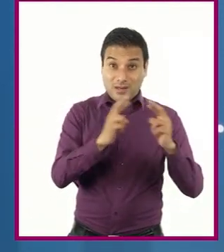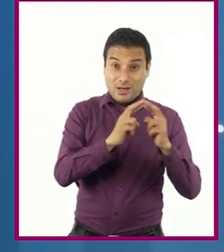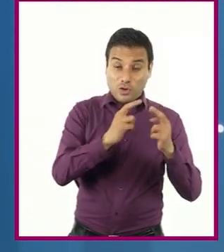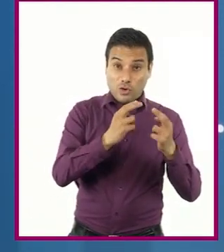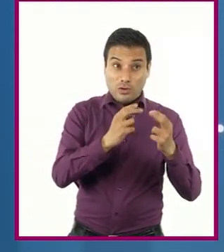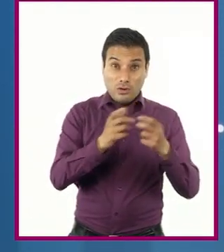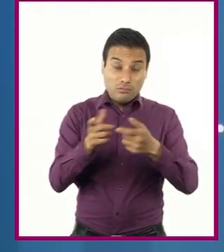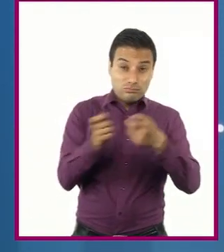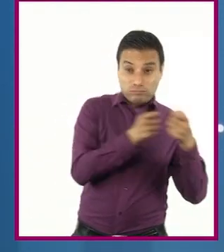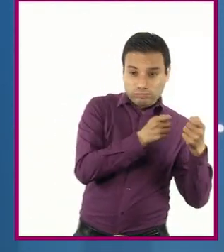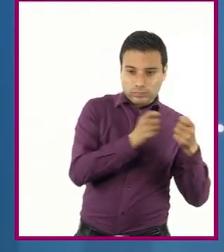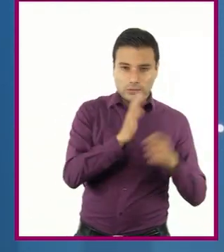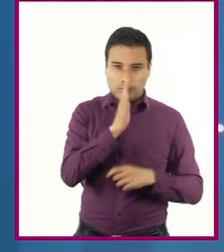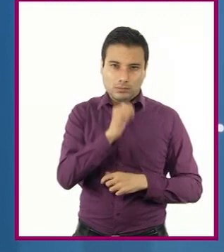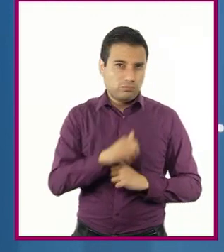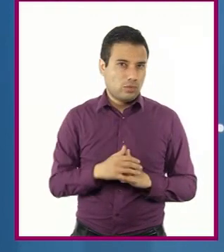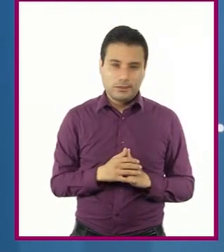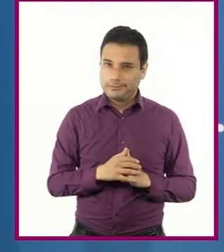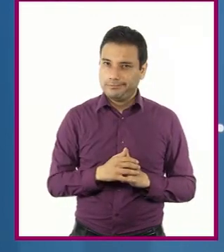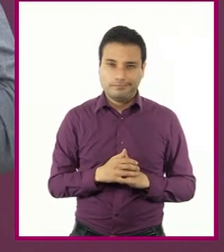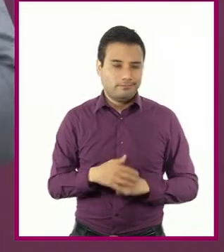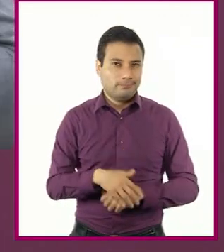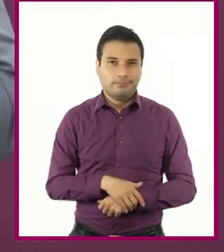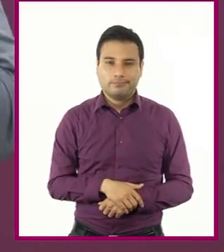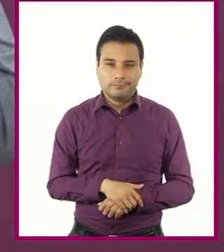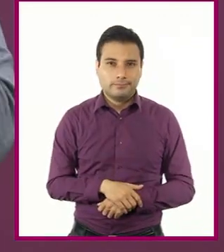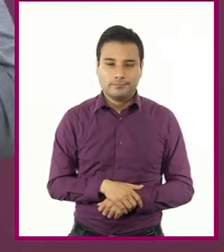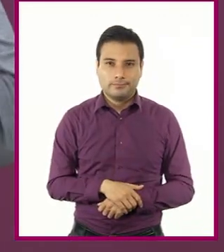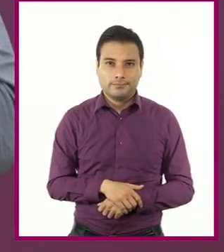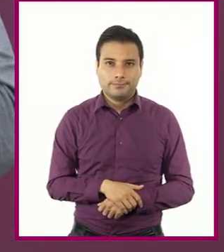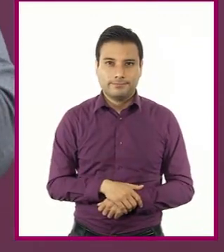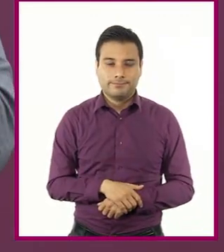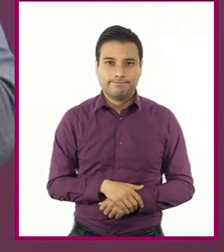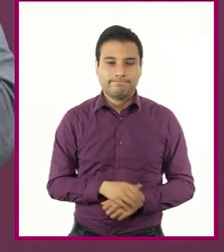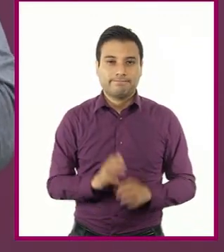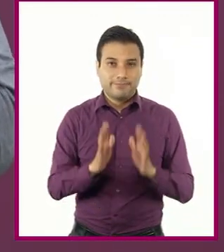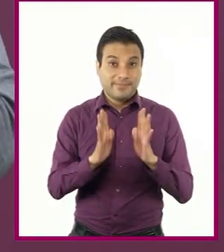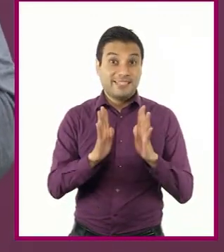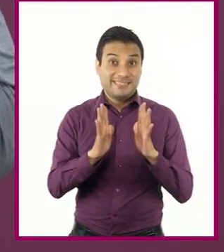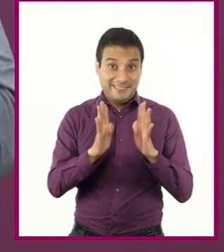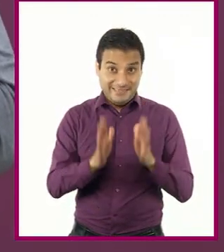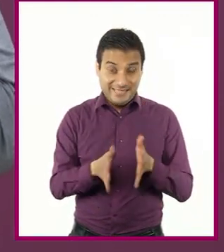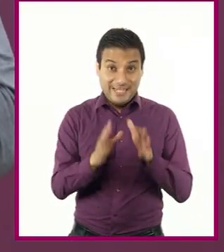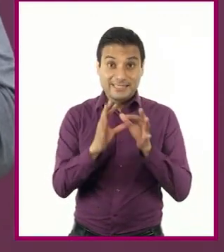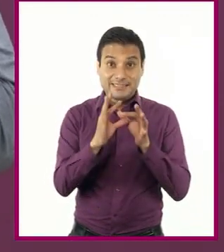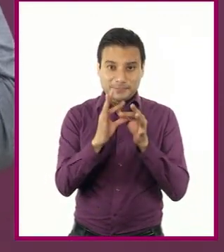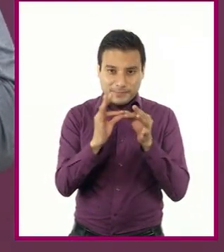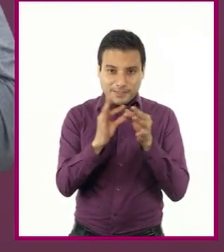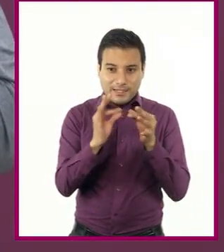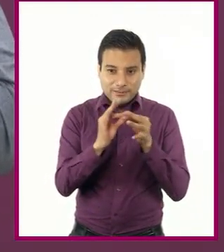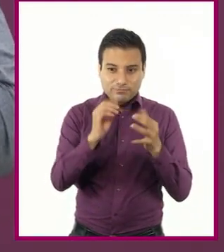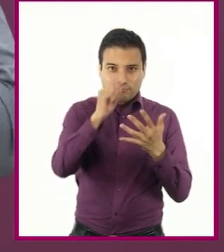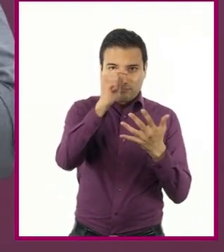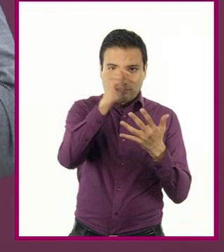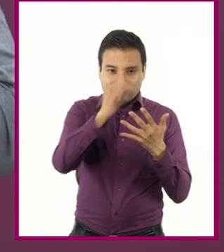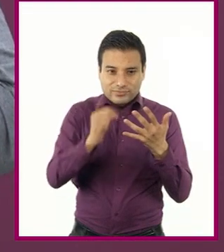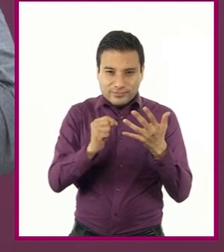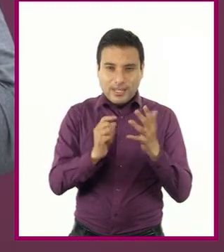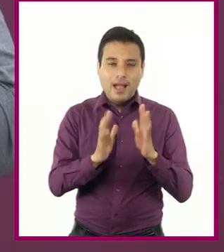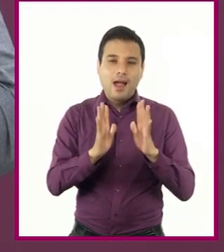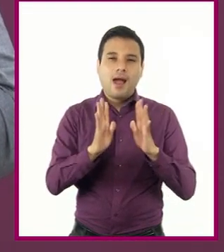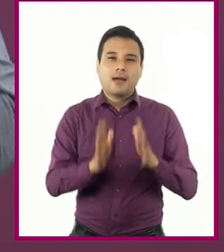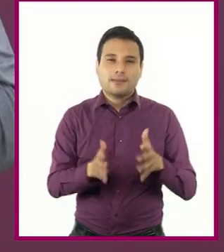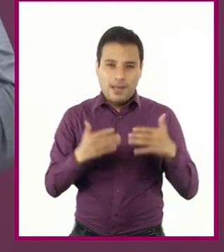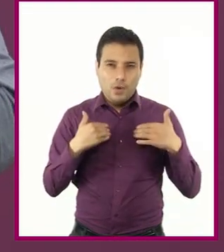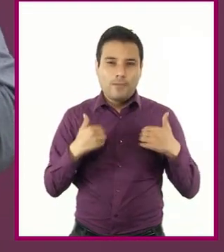basarse en preceptos o doctrinas eclesiásticas. Ya tenemos más elementos que nos ayudarán a entender la diferencia entre ser